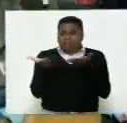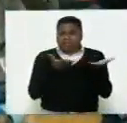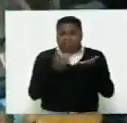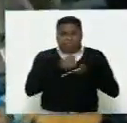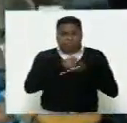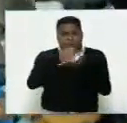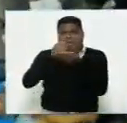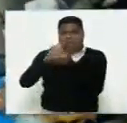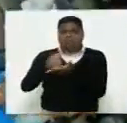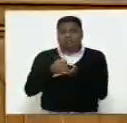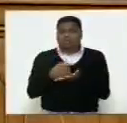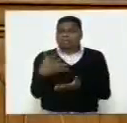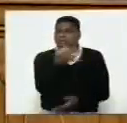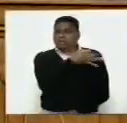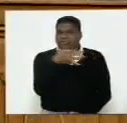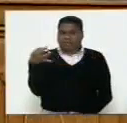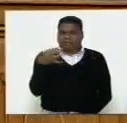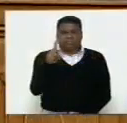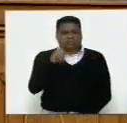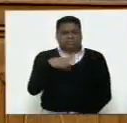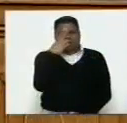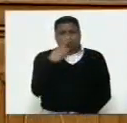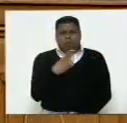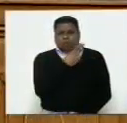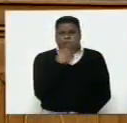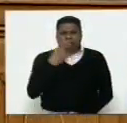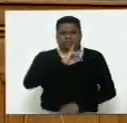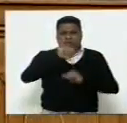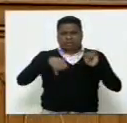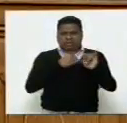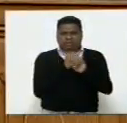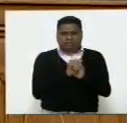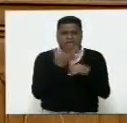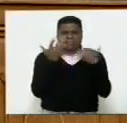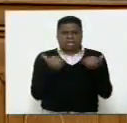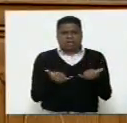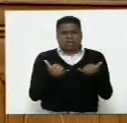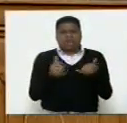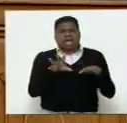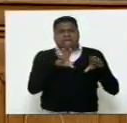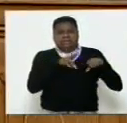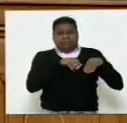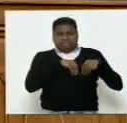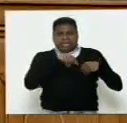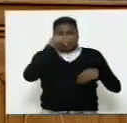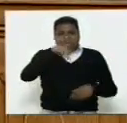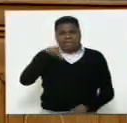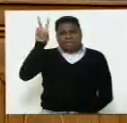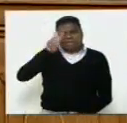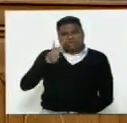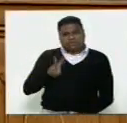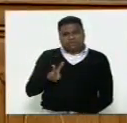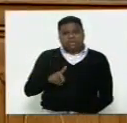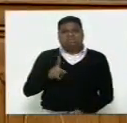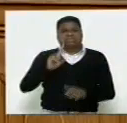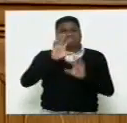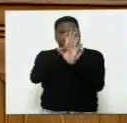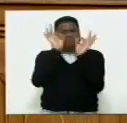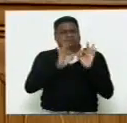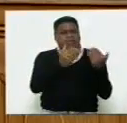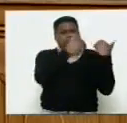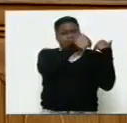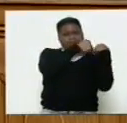calidez, además adecuándonos a los compromisos internacionales que ha asumido esta República y que de manera responsable por